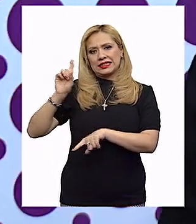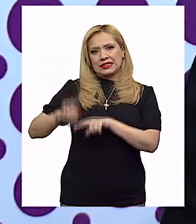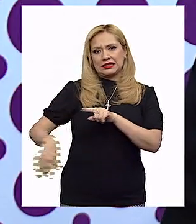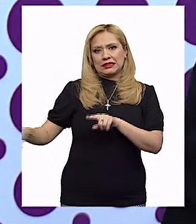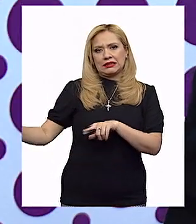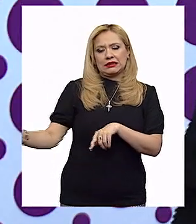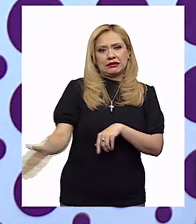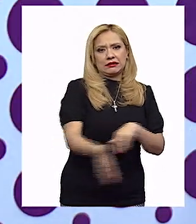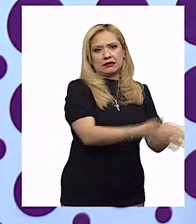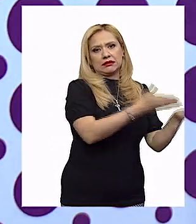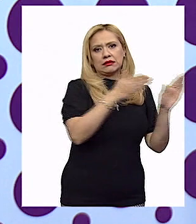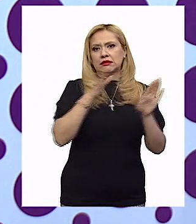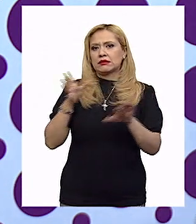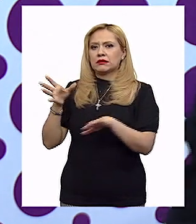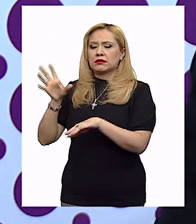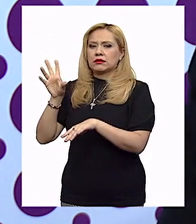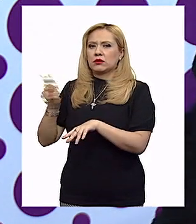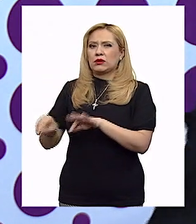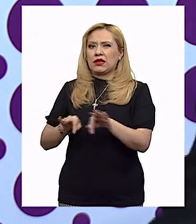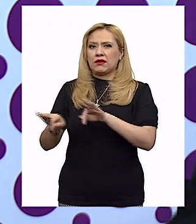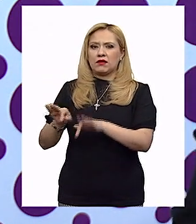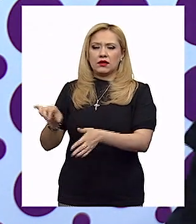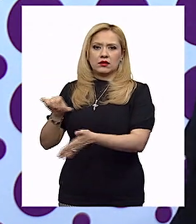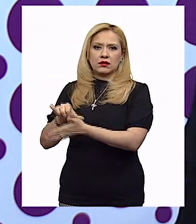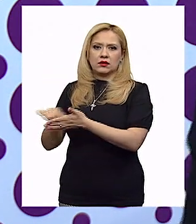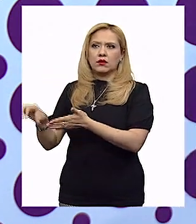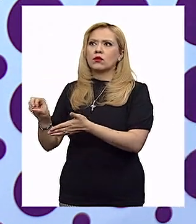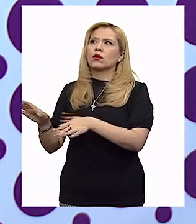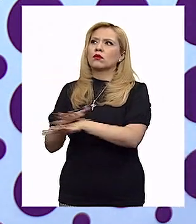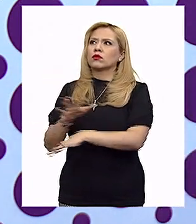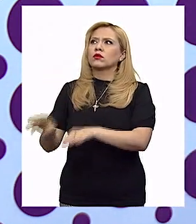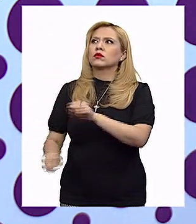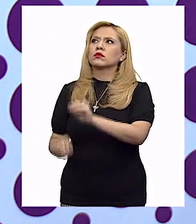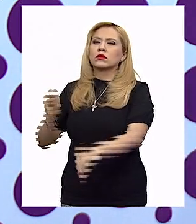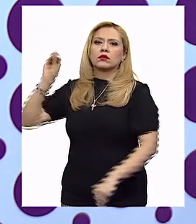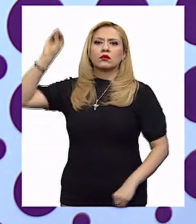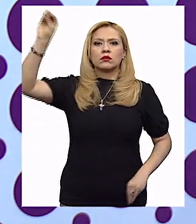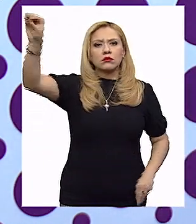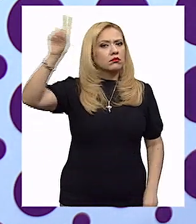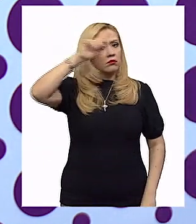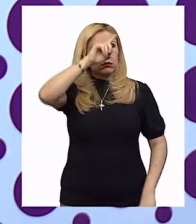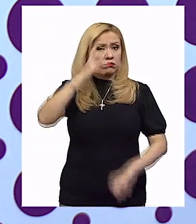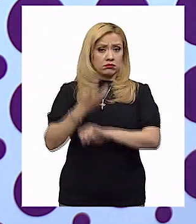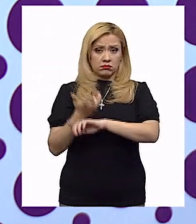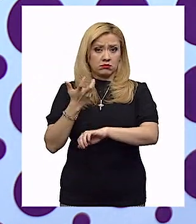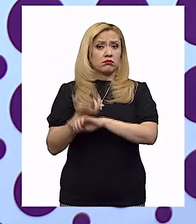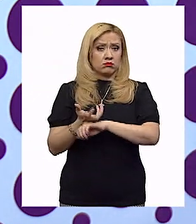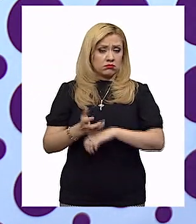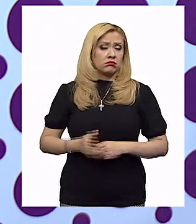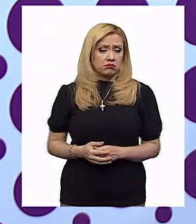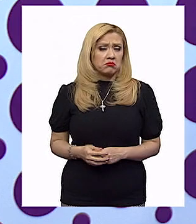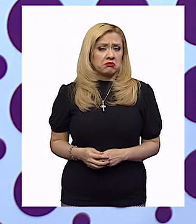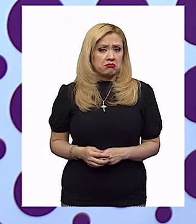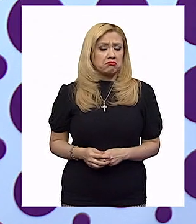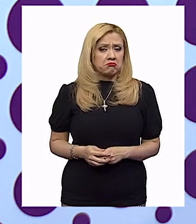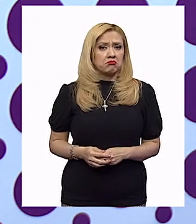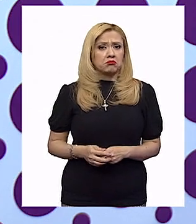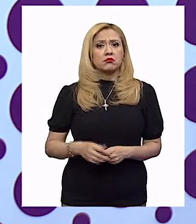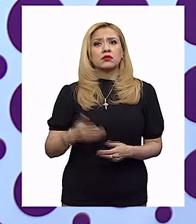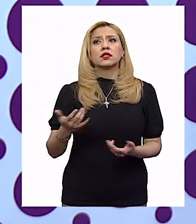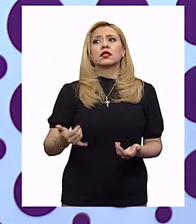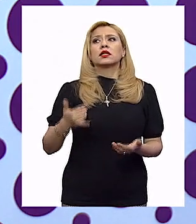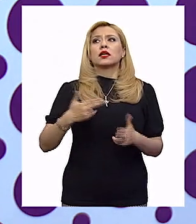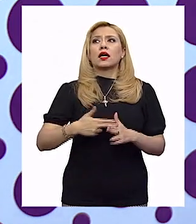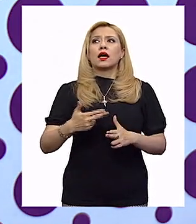está trabajando, manteniendo sueldo y trasladándose. Esto lo implementan en Estados Unidos y, de hecho, el formulario puede encontrarse hasta